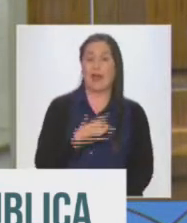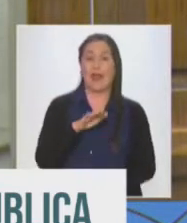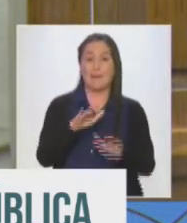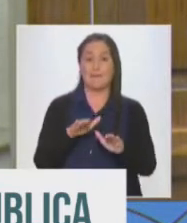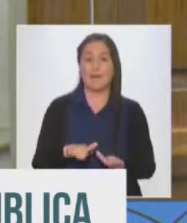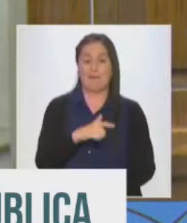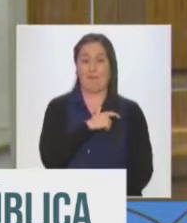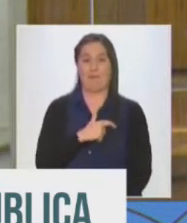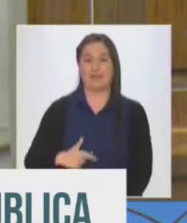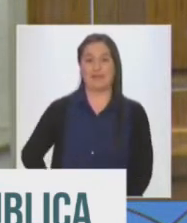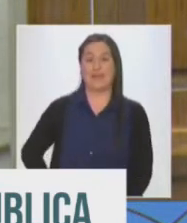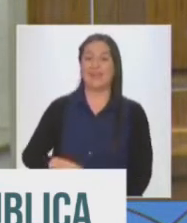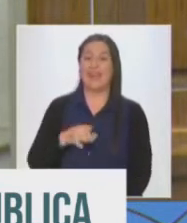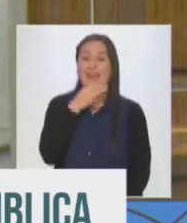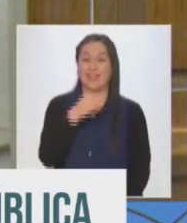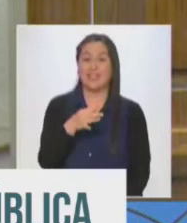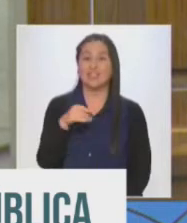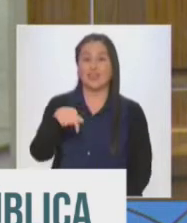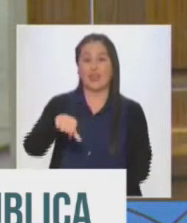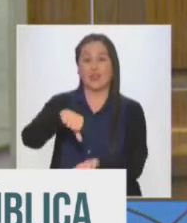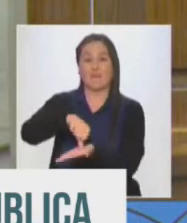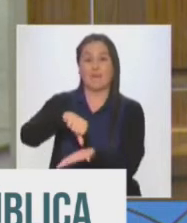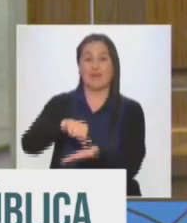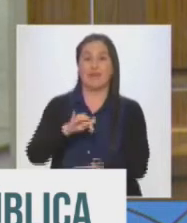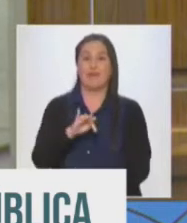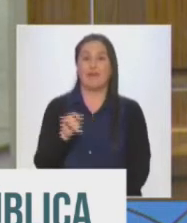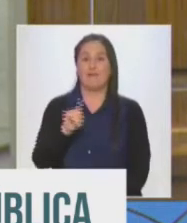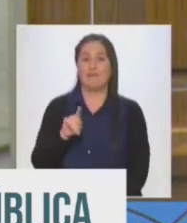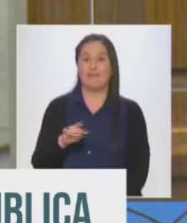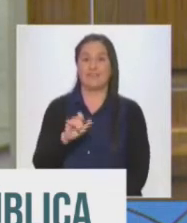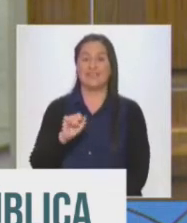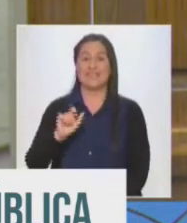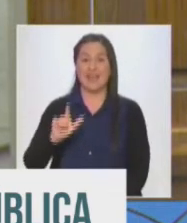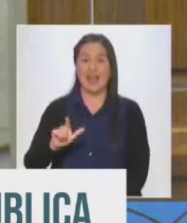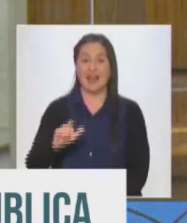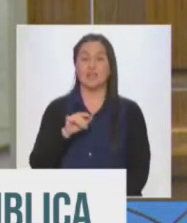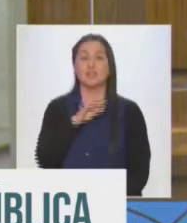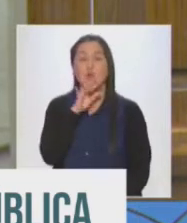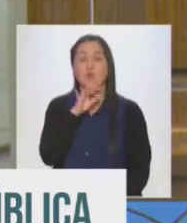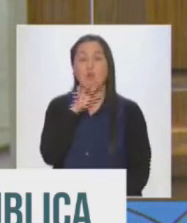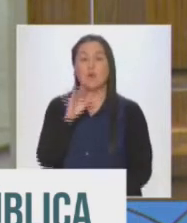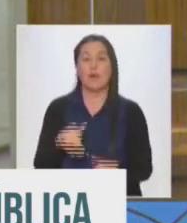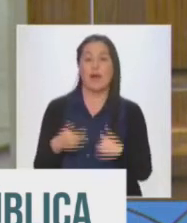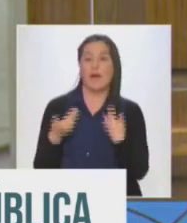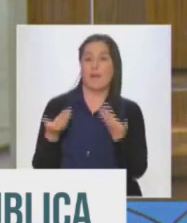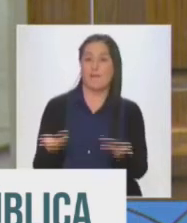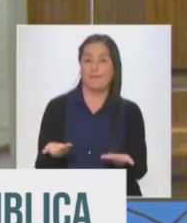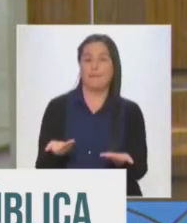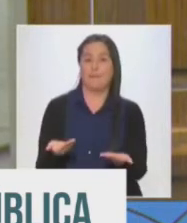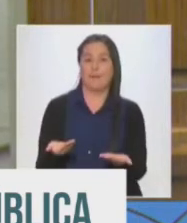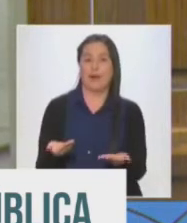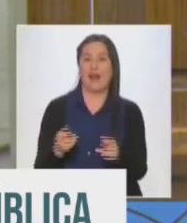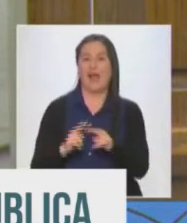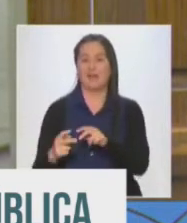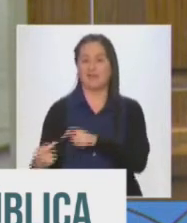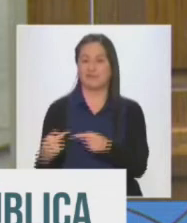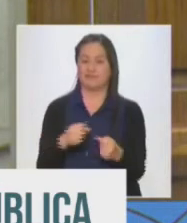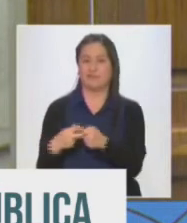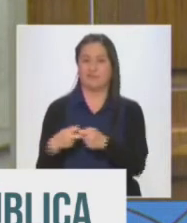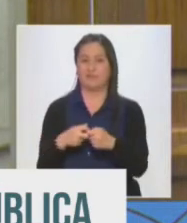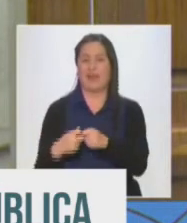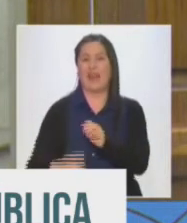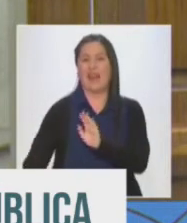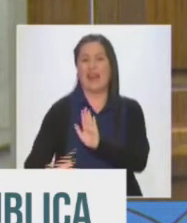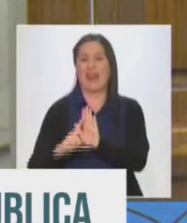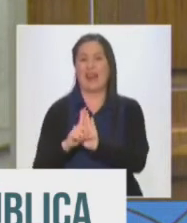a estos paraísos, comillas, muchas veces los paraísos fiscales se utilizan para actividades reñidas con la ley, con la moral,